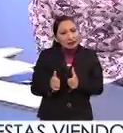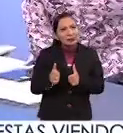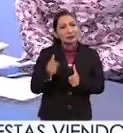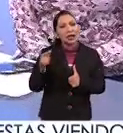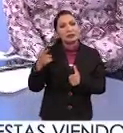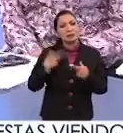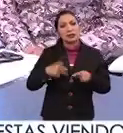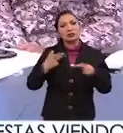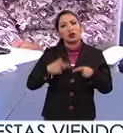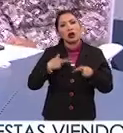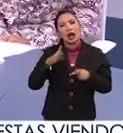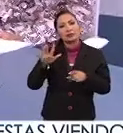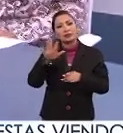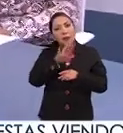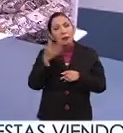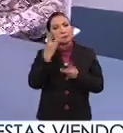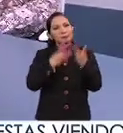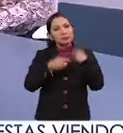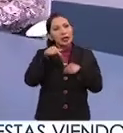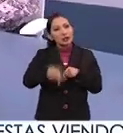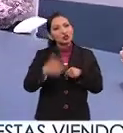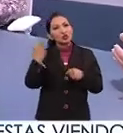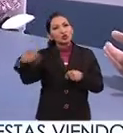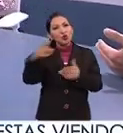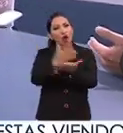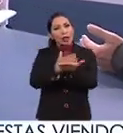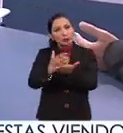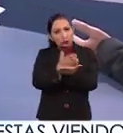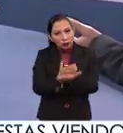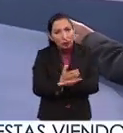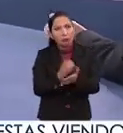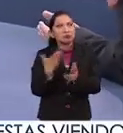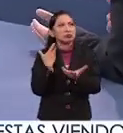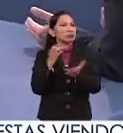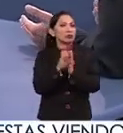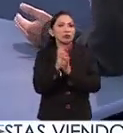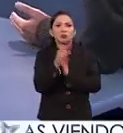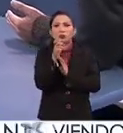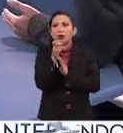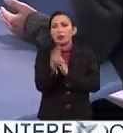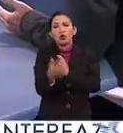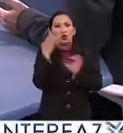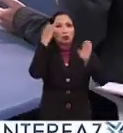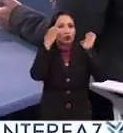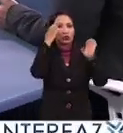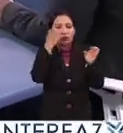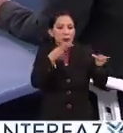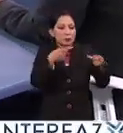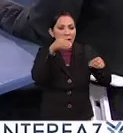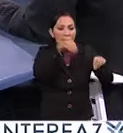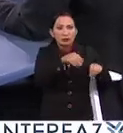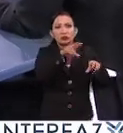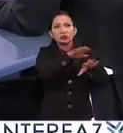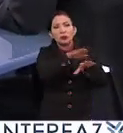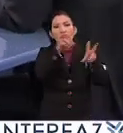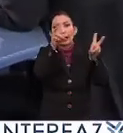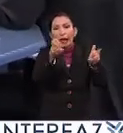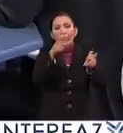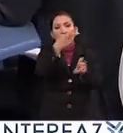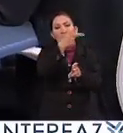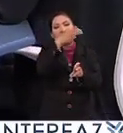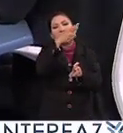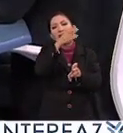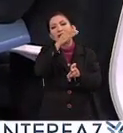de los personajes que están presentes en sus colecciones, ¿no? Hemos hecho, por ejemplo, algunas exposiciones relacionadas con